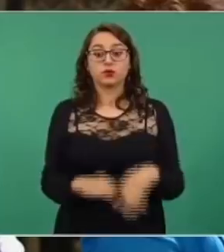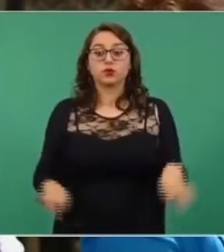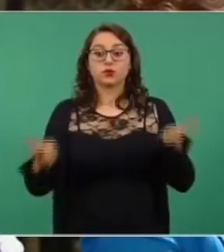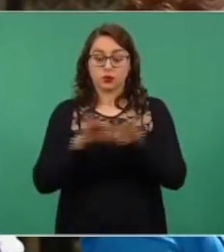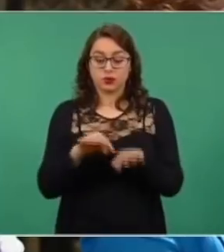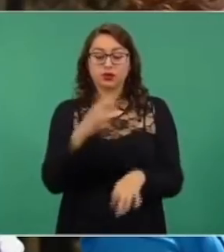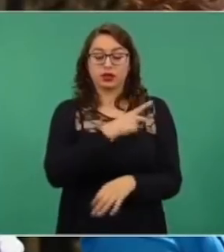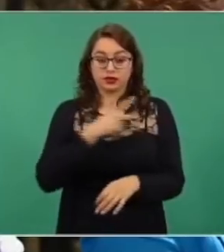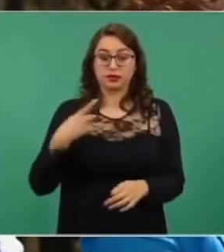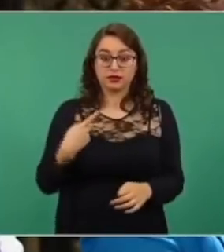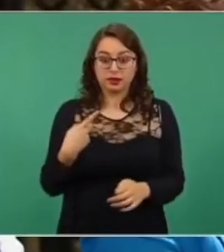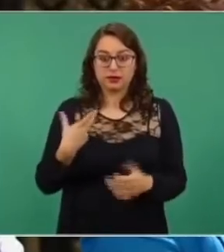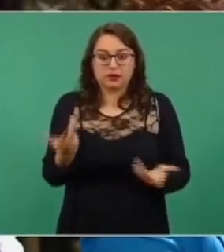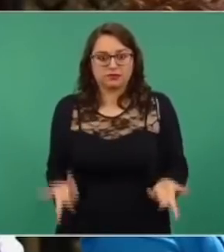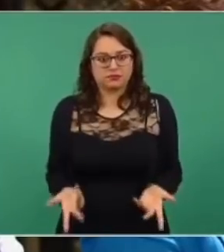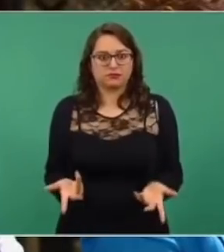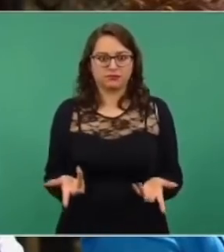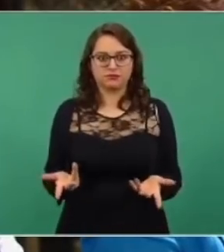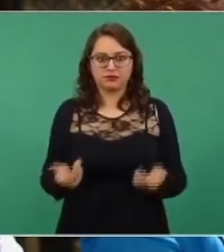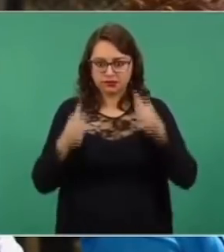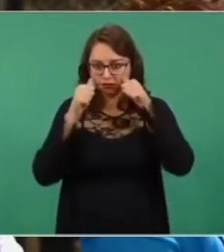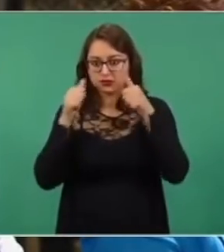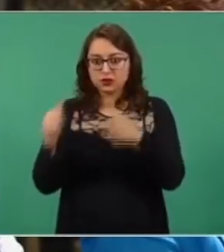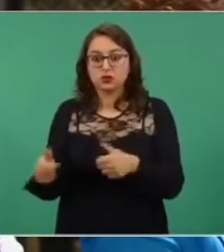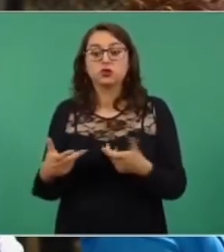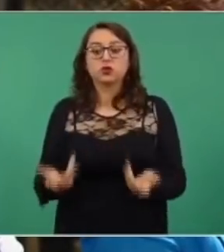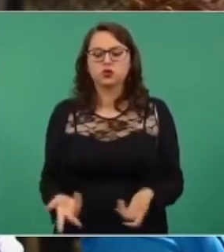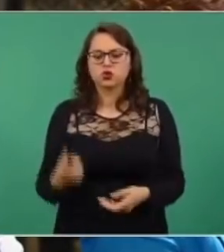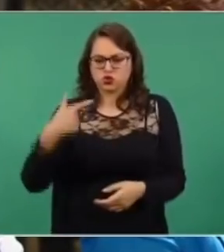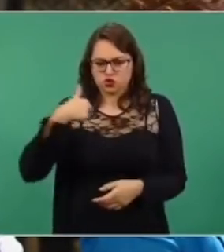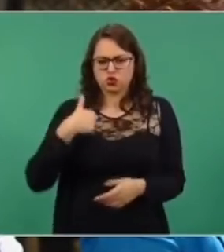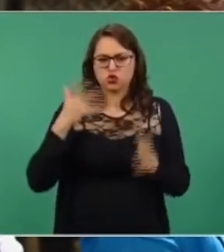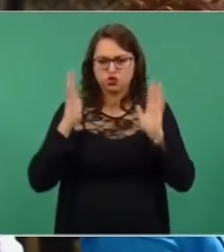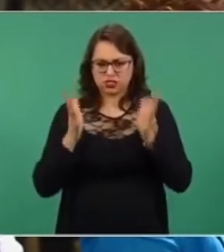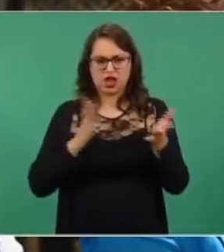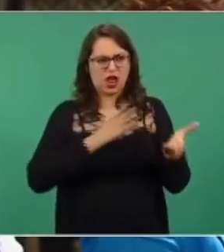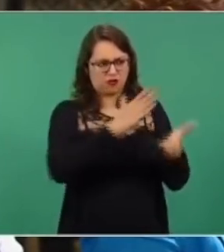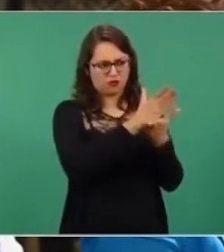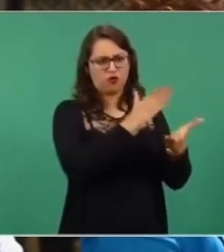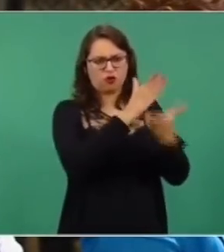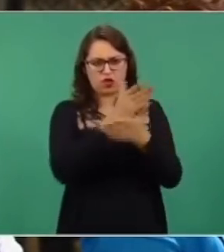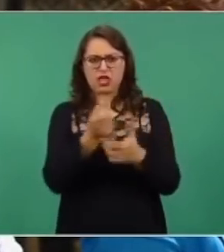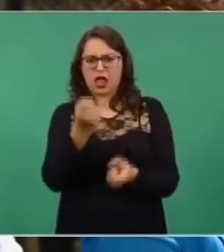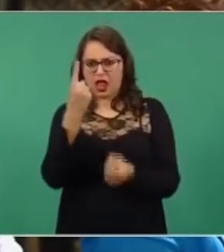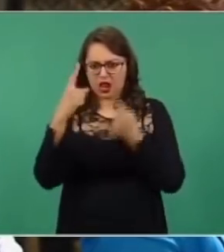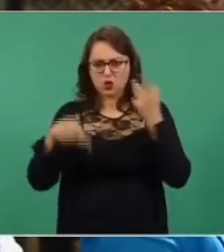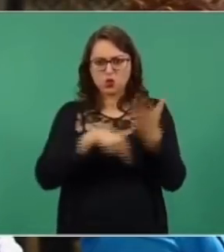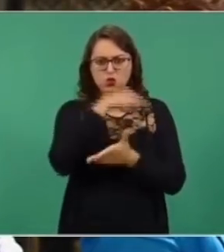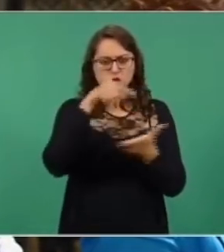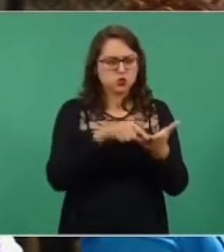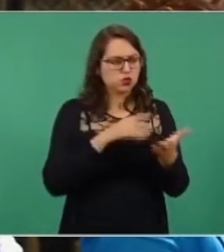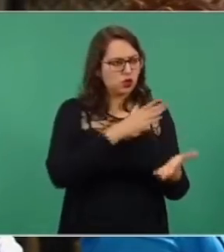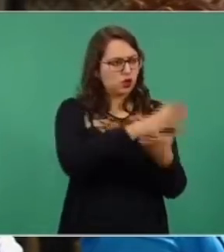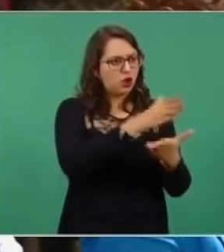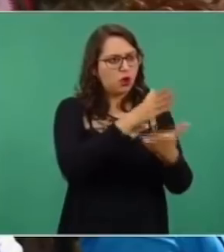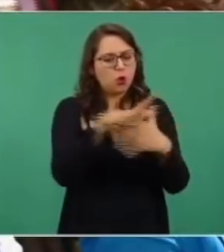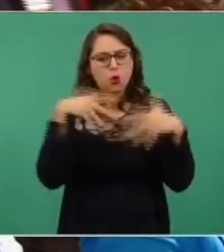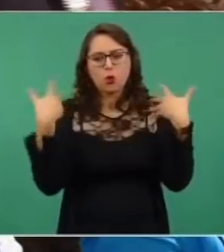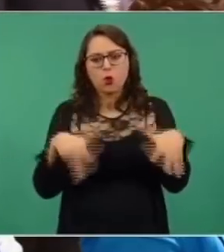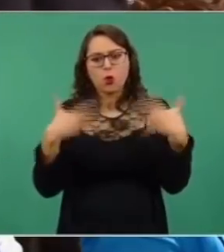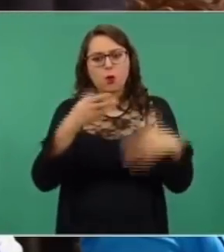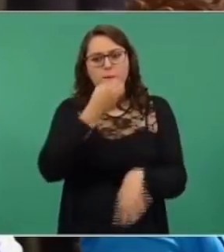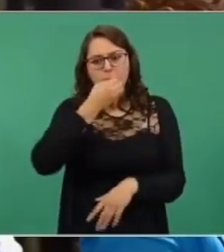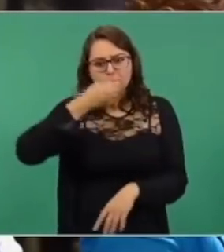pudieran estar. Yo he visitado algunos espacios y son verdaderamente obras de arte. Repito, son 15 los